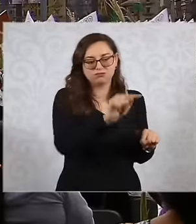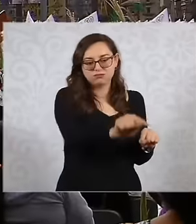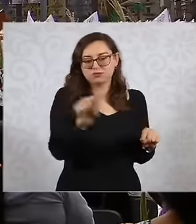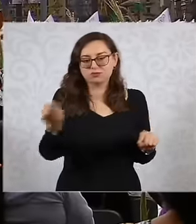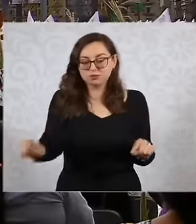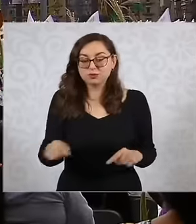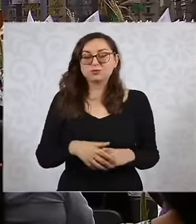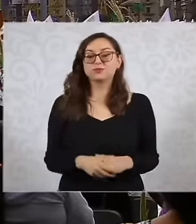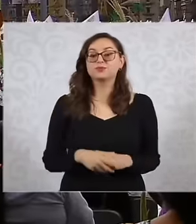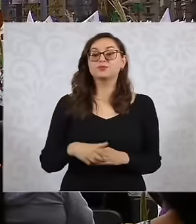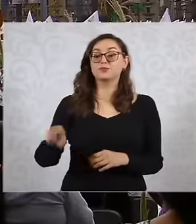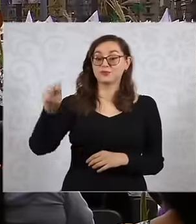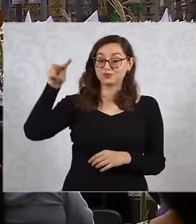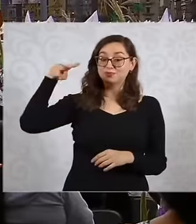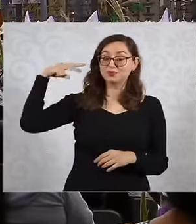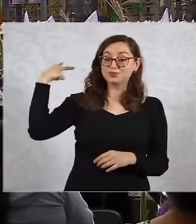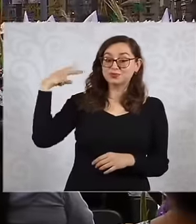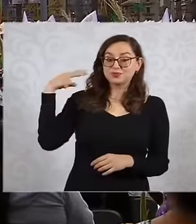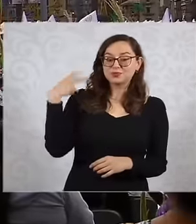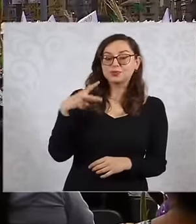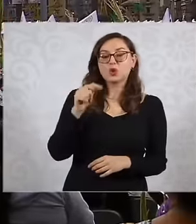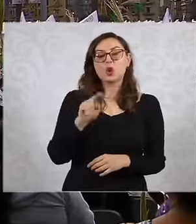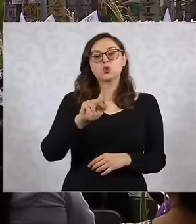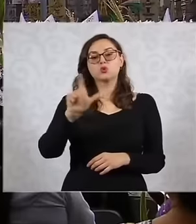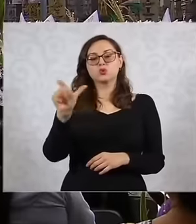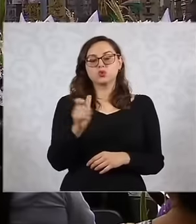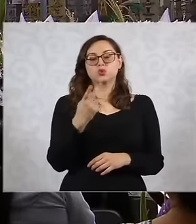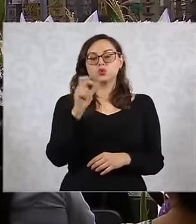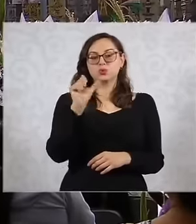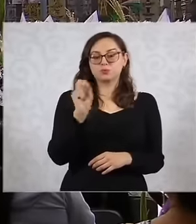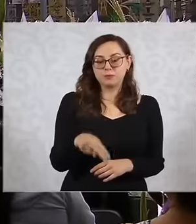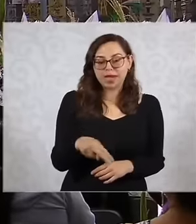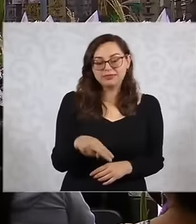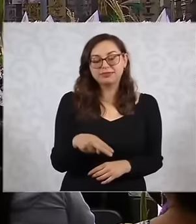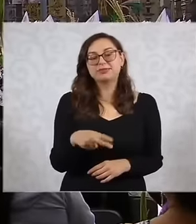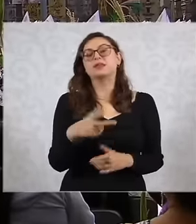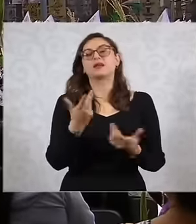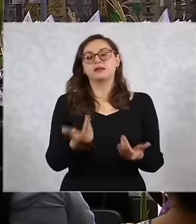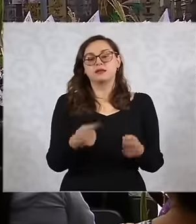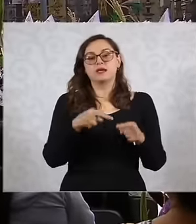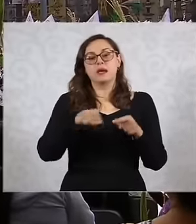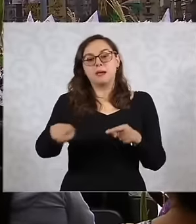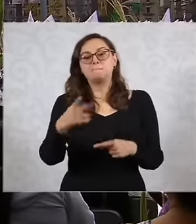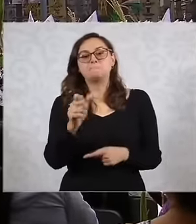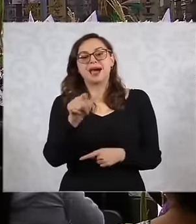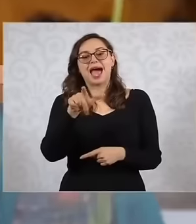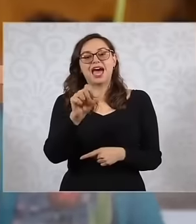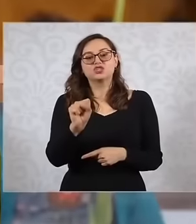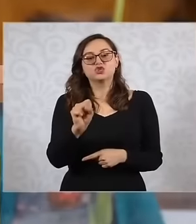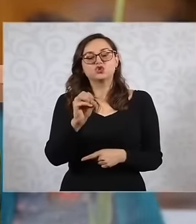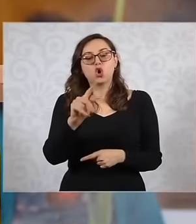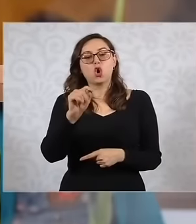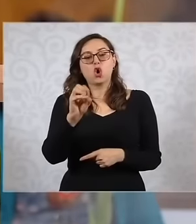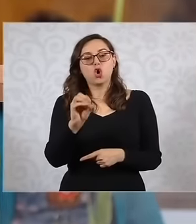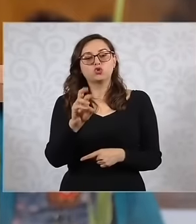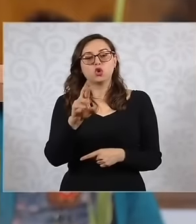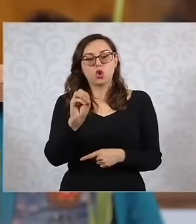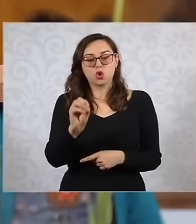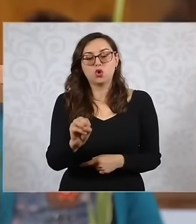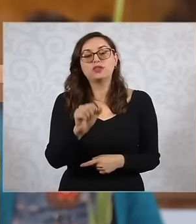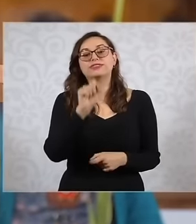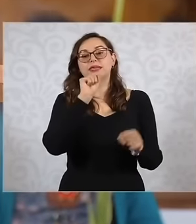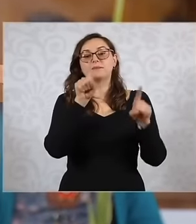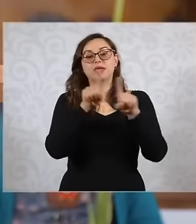En Veracruz, Tuxpan, Pánuco, Tampico, Paso del Toro, Tuzla y Acayucan.